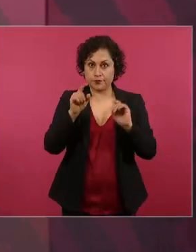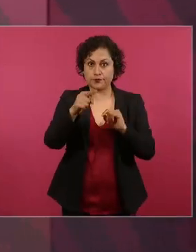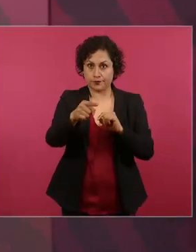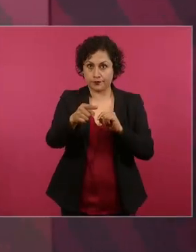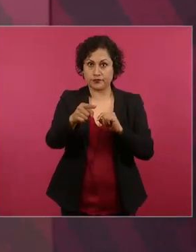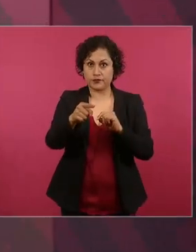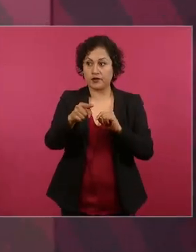lo difundieron?